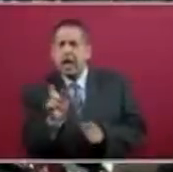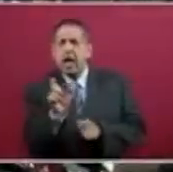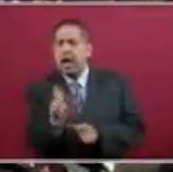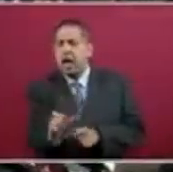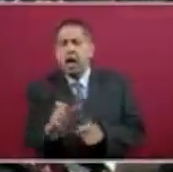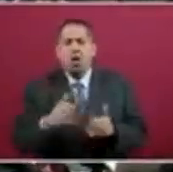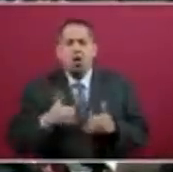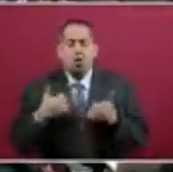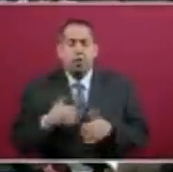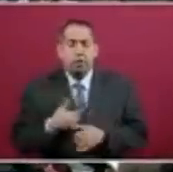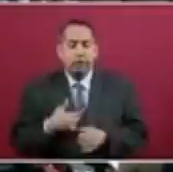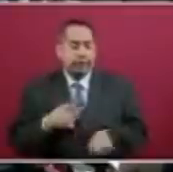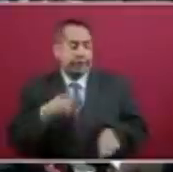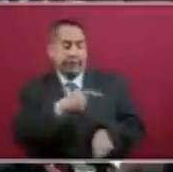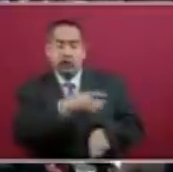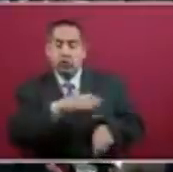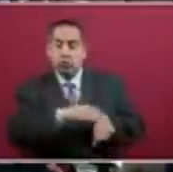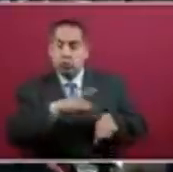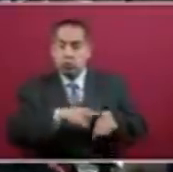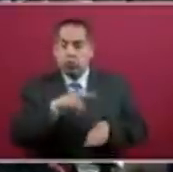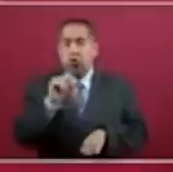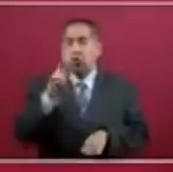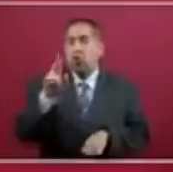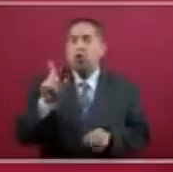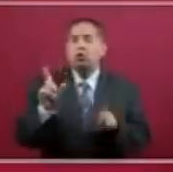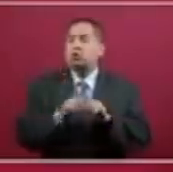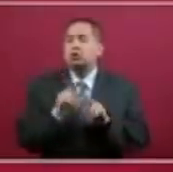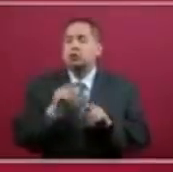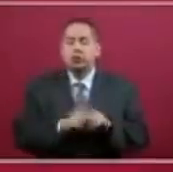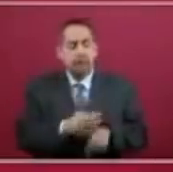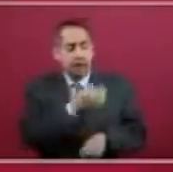informa si el joven está